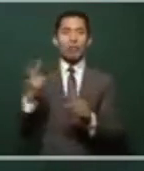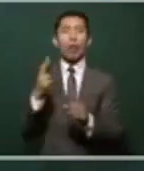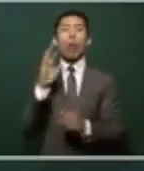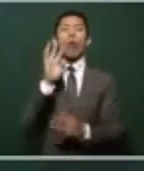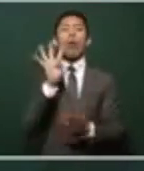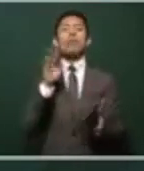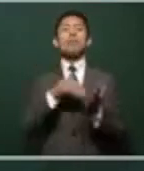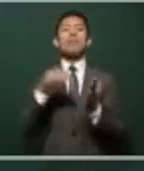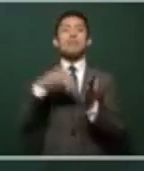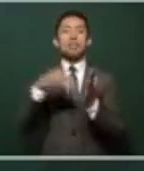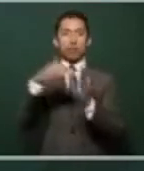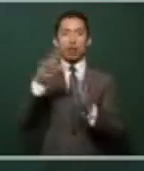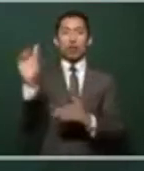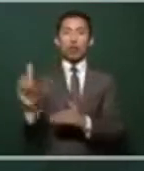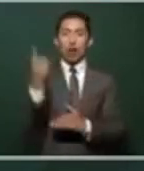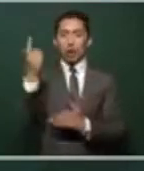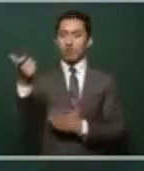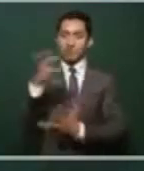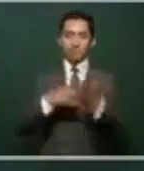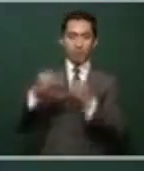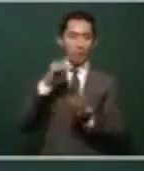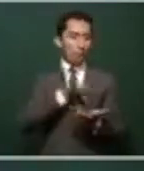$4,000 millones de inversión.